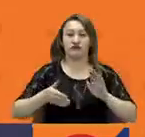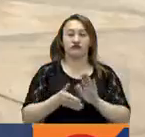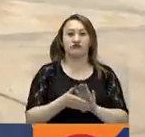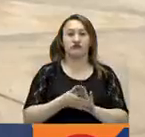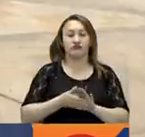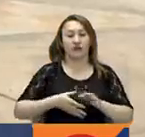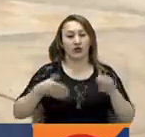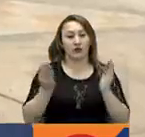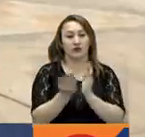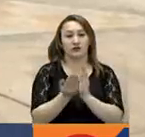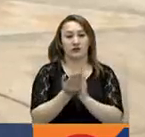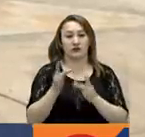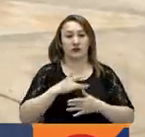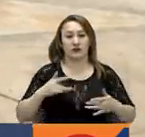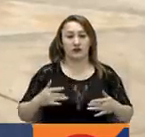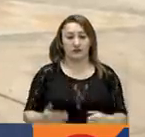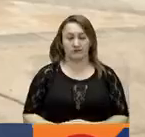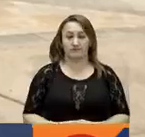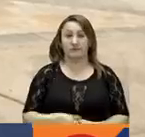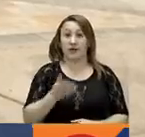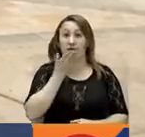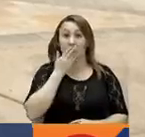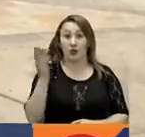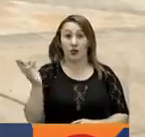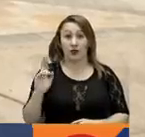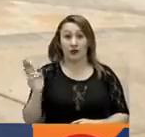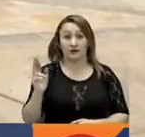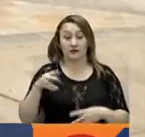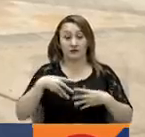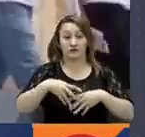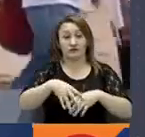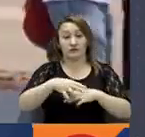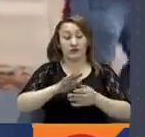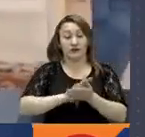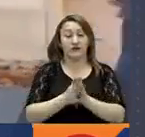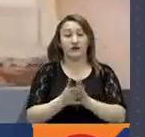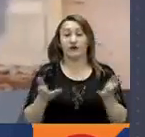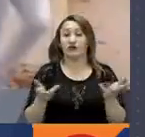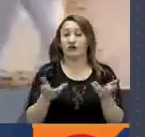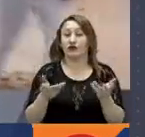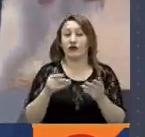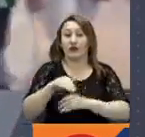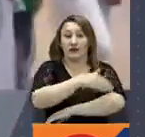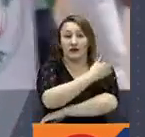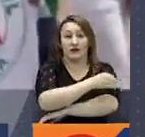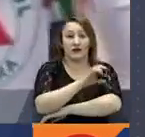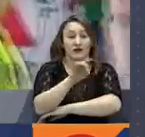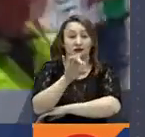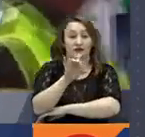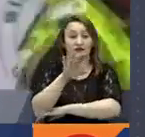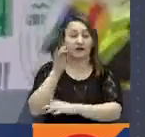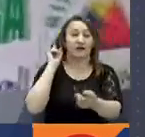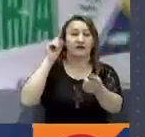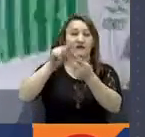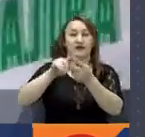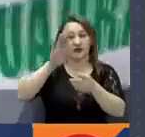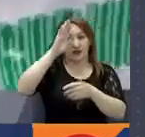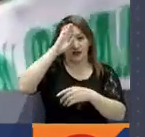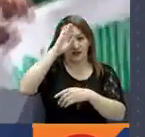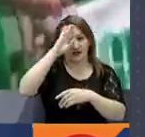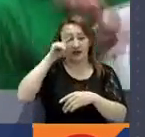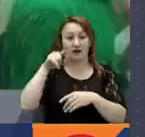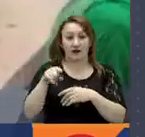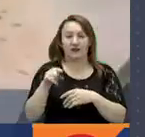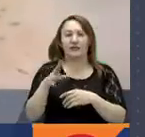y salud. En Riohacha, la marcha pacífica se desplazó por la avenida principal, carrera 15, hasta la glorieta frente a la policía, donde al